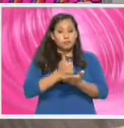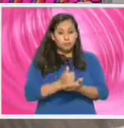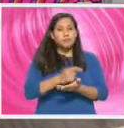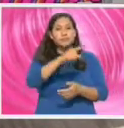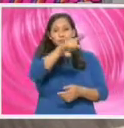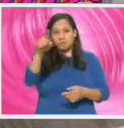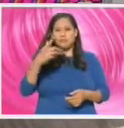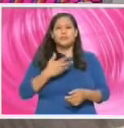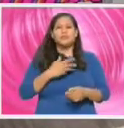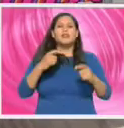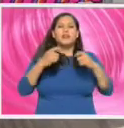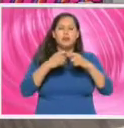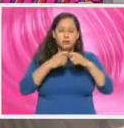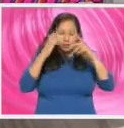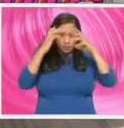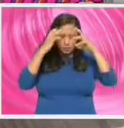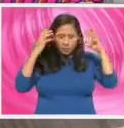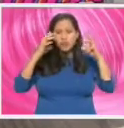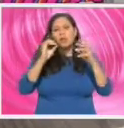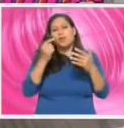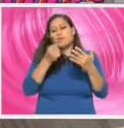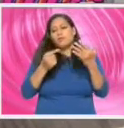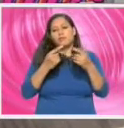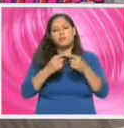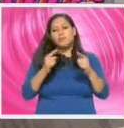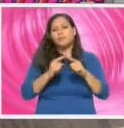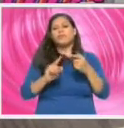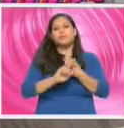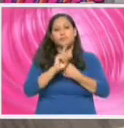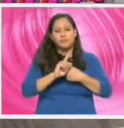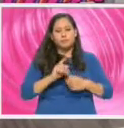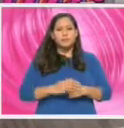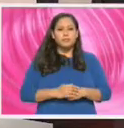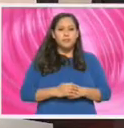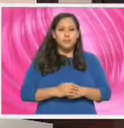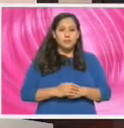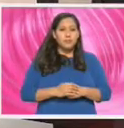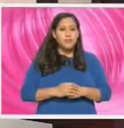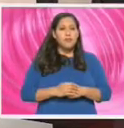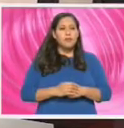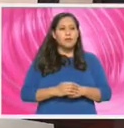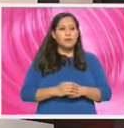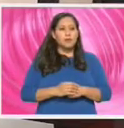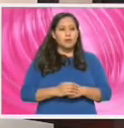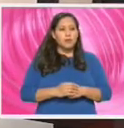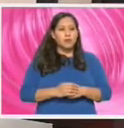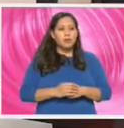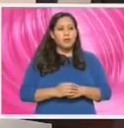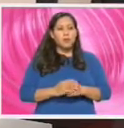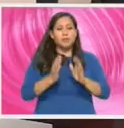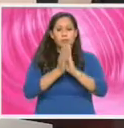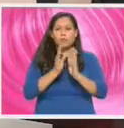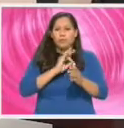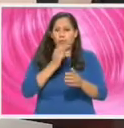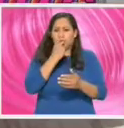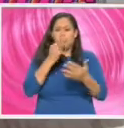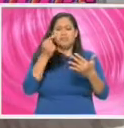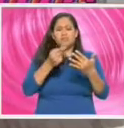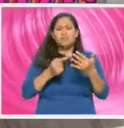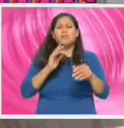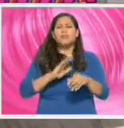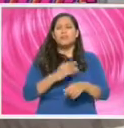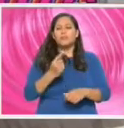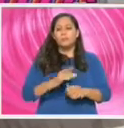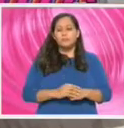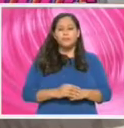padecen por estrés o por muchas otras razones. ¿Te parece si nos enumeras las causas principales que la provocan? Sí, claro que sí.